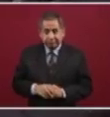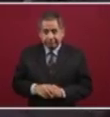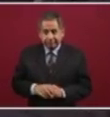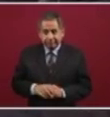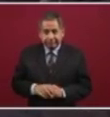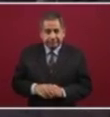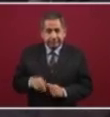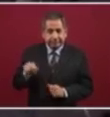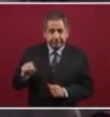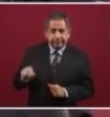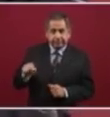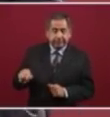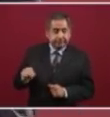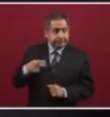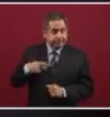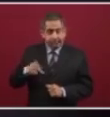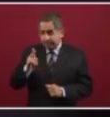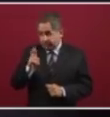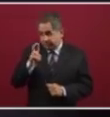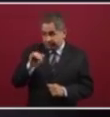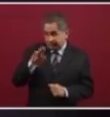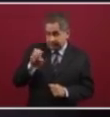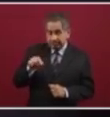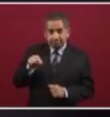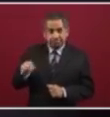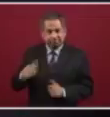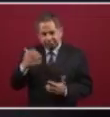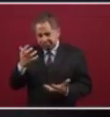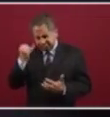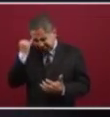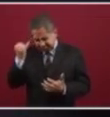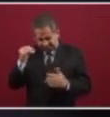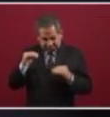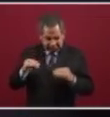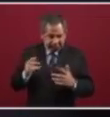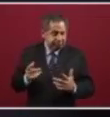que es el personaje que utiliza